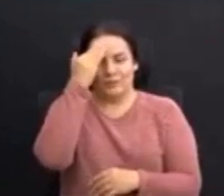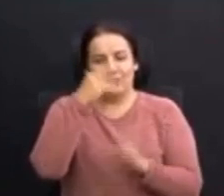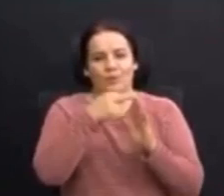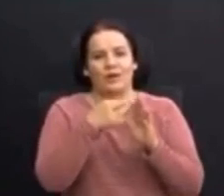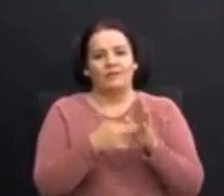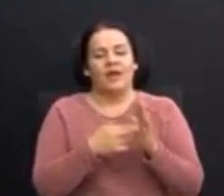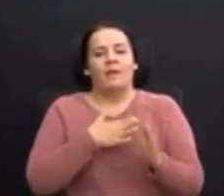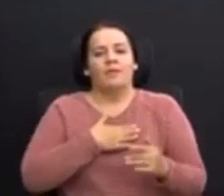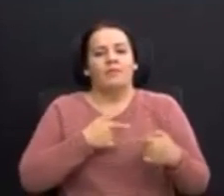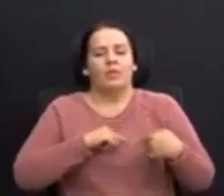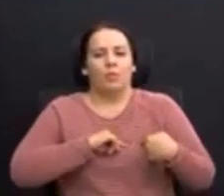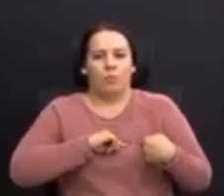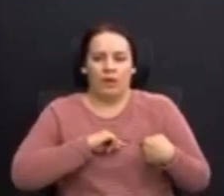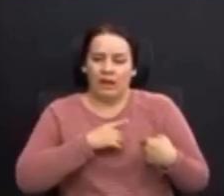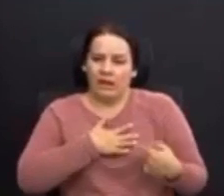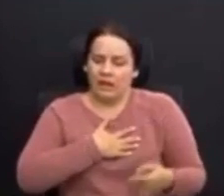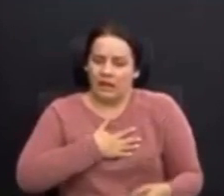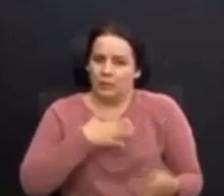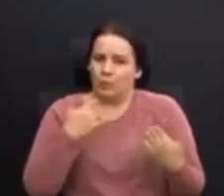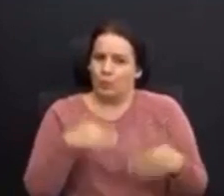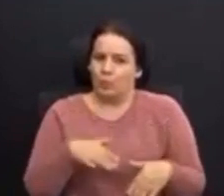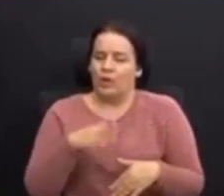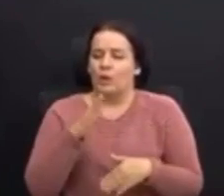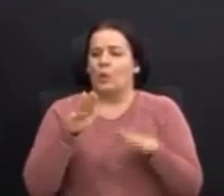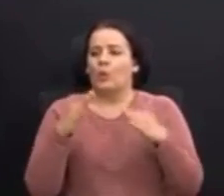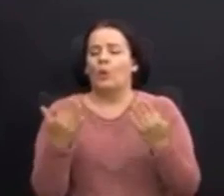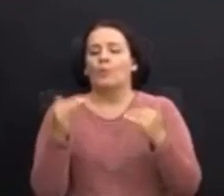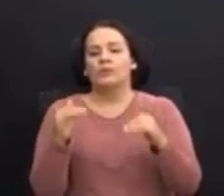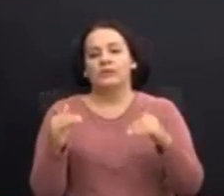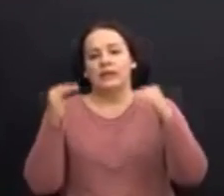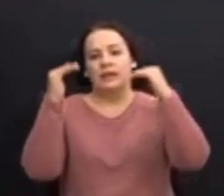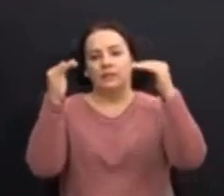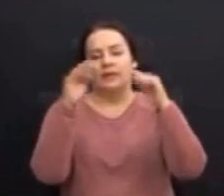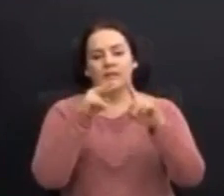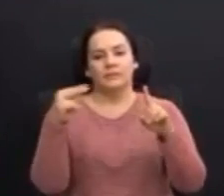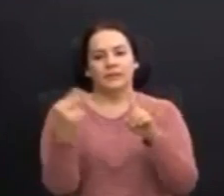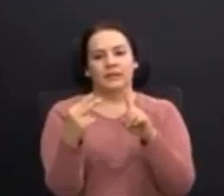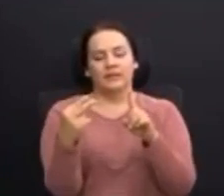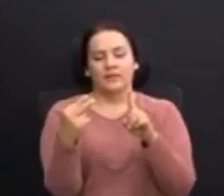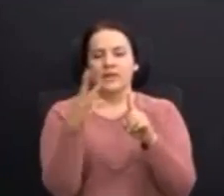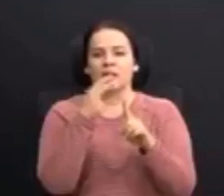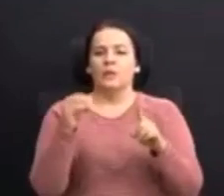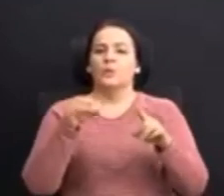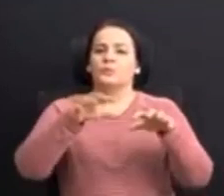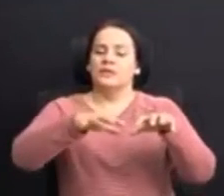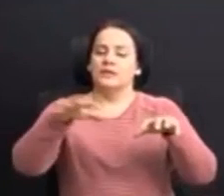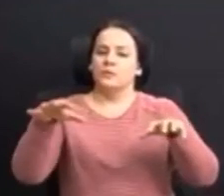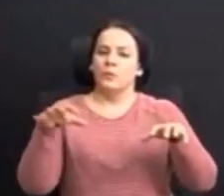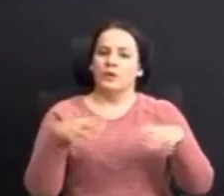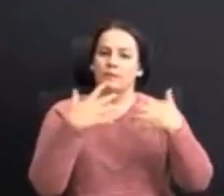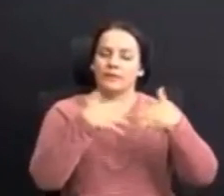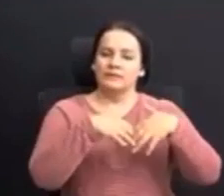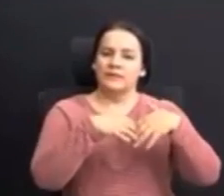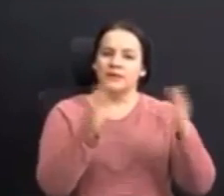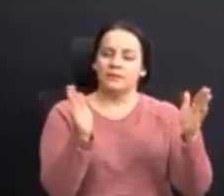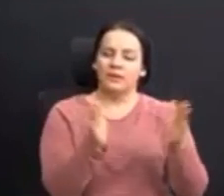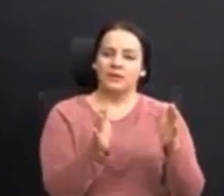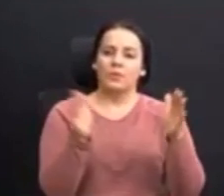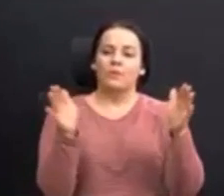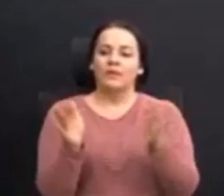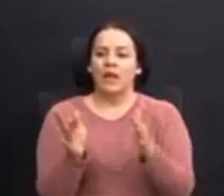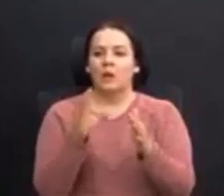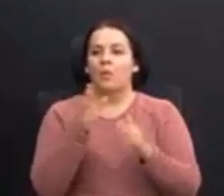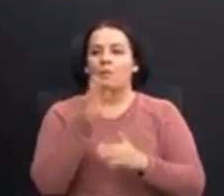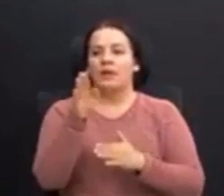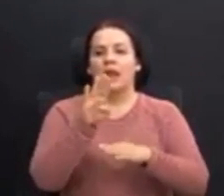corazón cómo se elevan las expectativas de un sector empresarial pequeño y mediano, va a ir al banco,